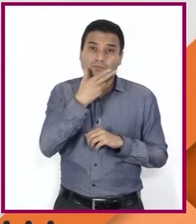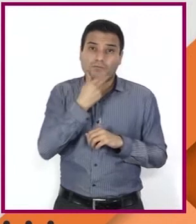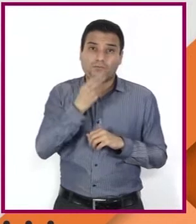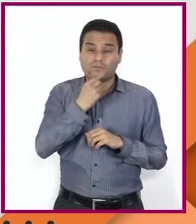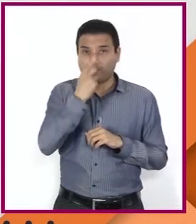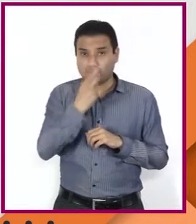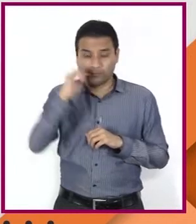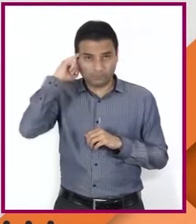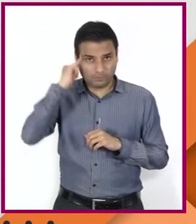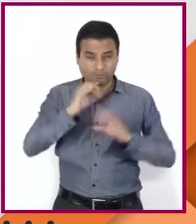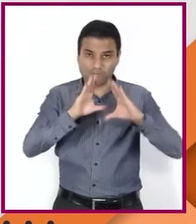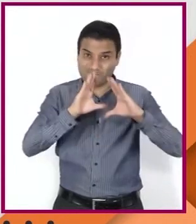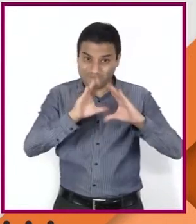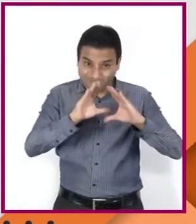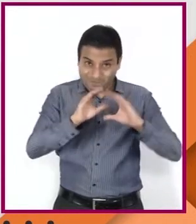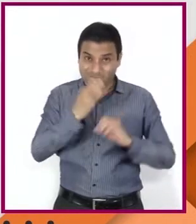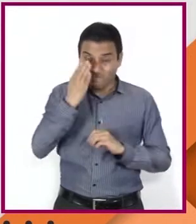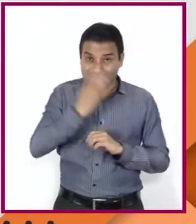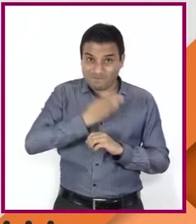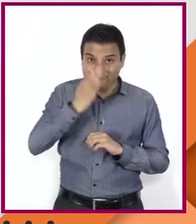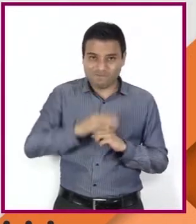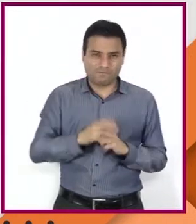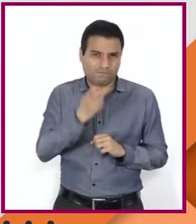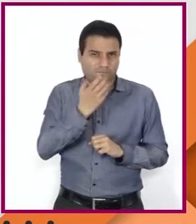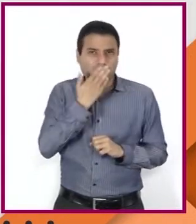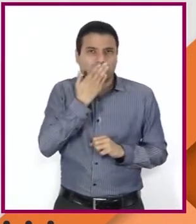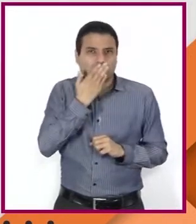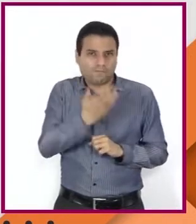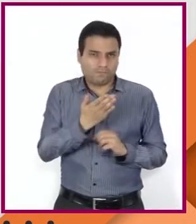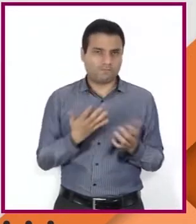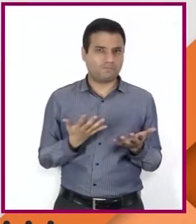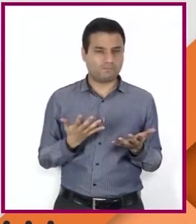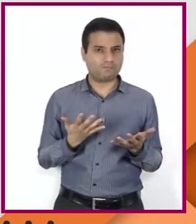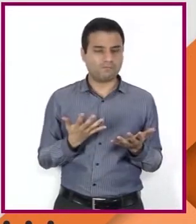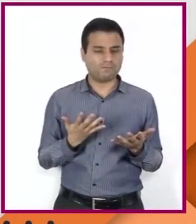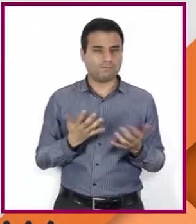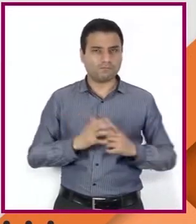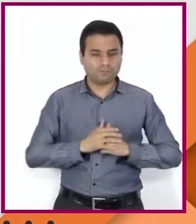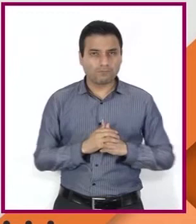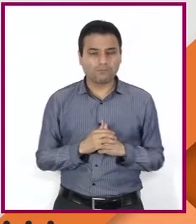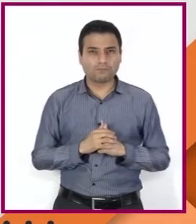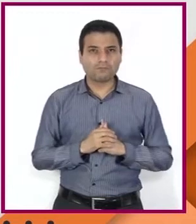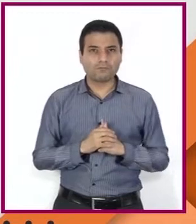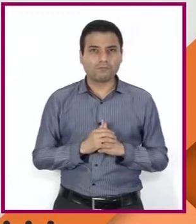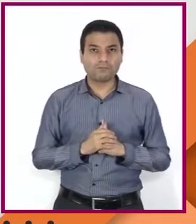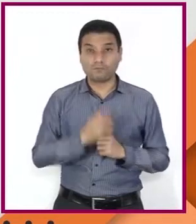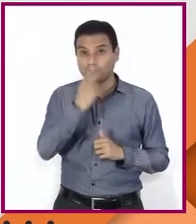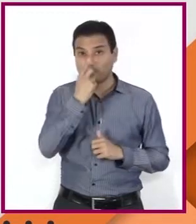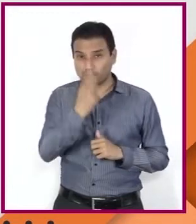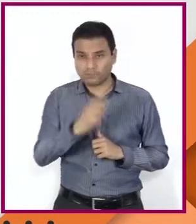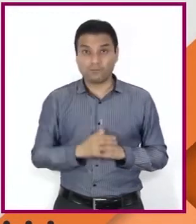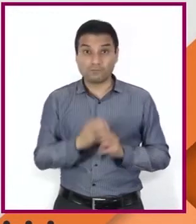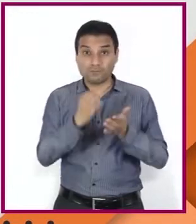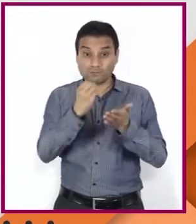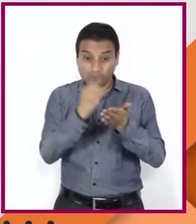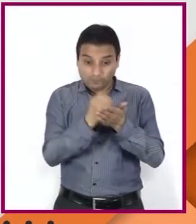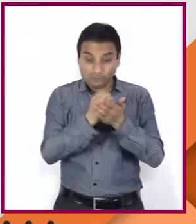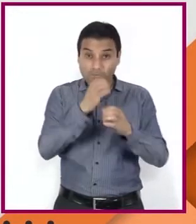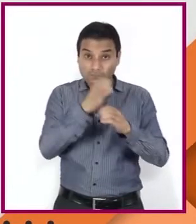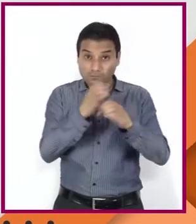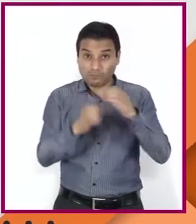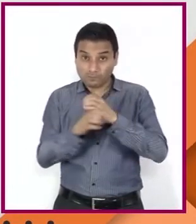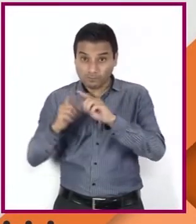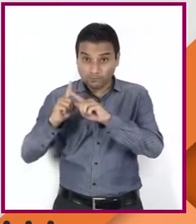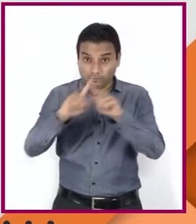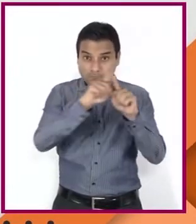los nativos a la fe cristiana como una justificación suficiente para pensar que el oro obtenido era un premio merecido por